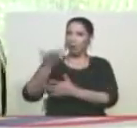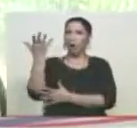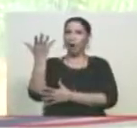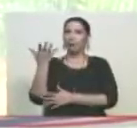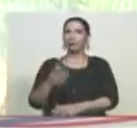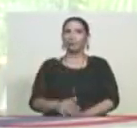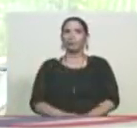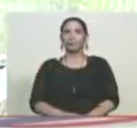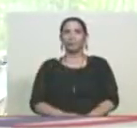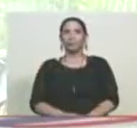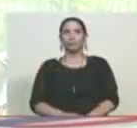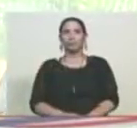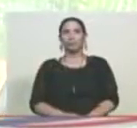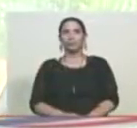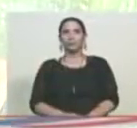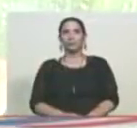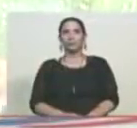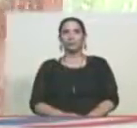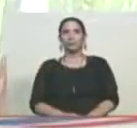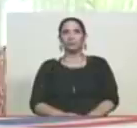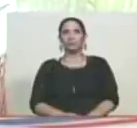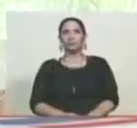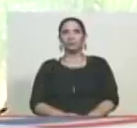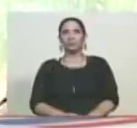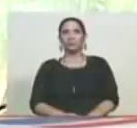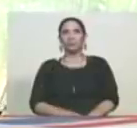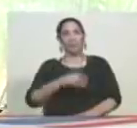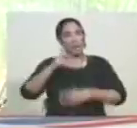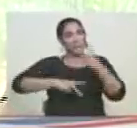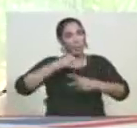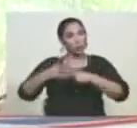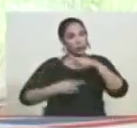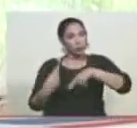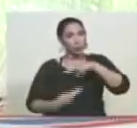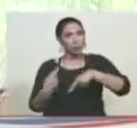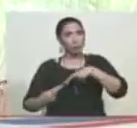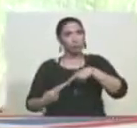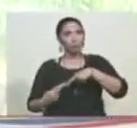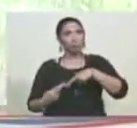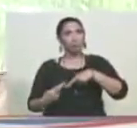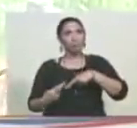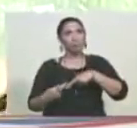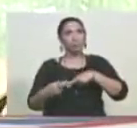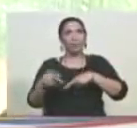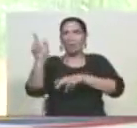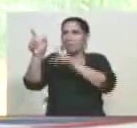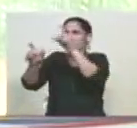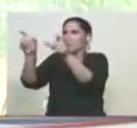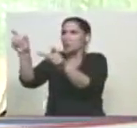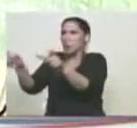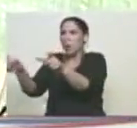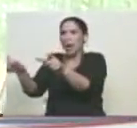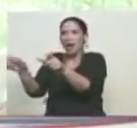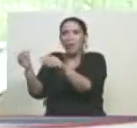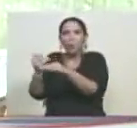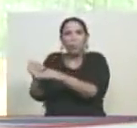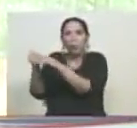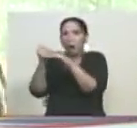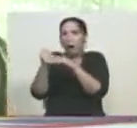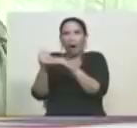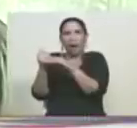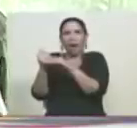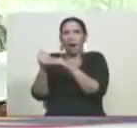resulta ser que en el proceso revolucionario ciertos personeros como que caen en lo mismo. No